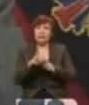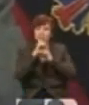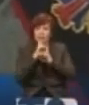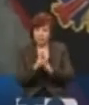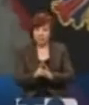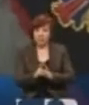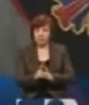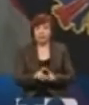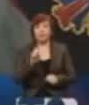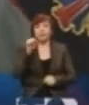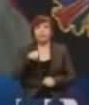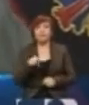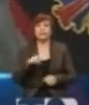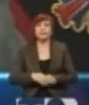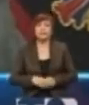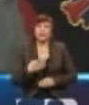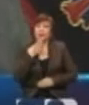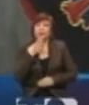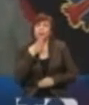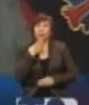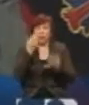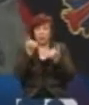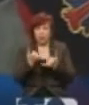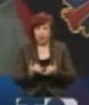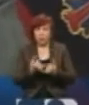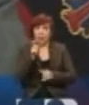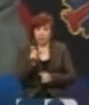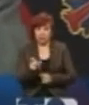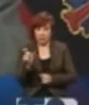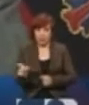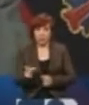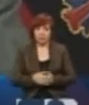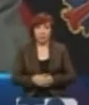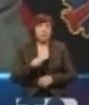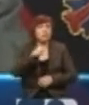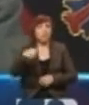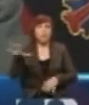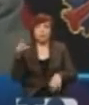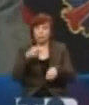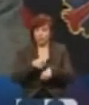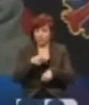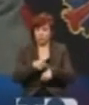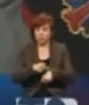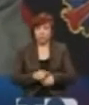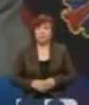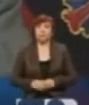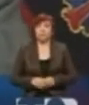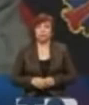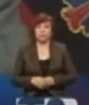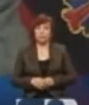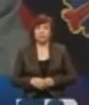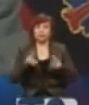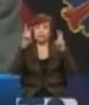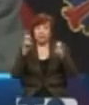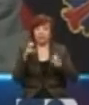del Estado. Entonces, el mensaje es que las personas, independientemente del tiempo transcurrido, tengan la posibilidad